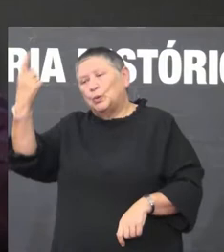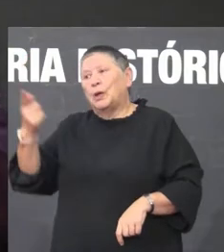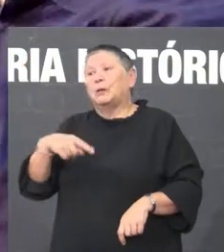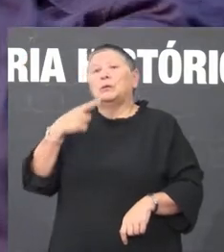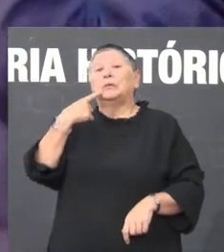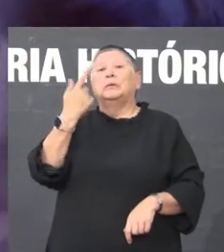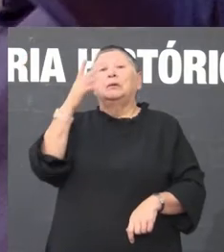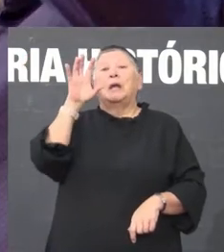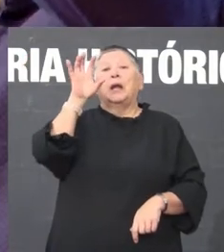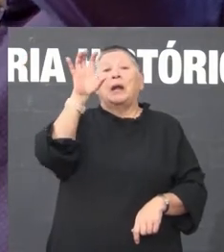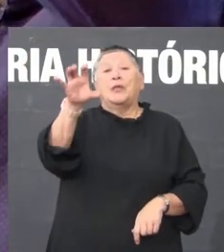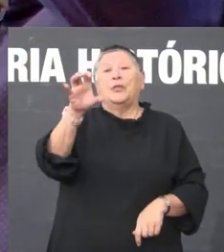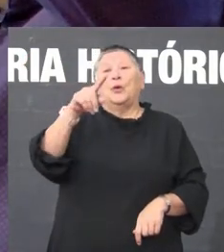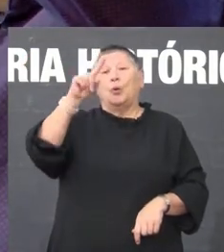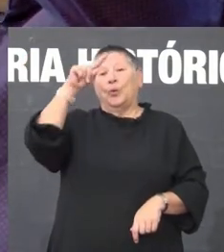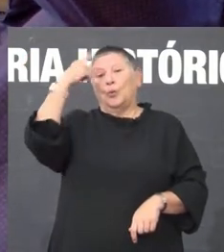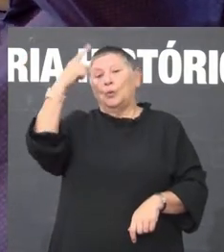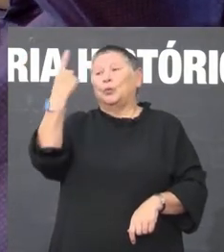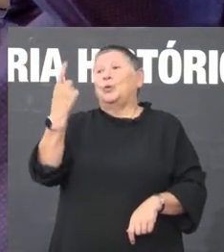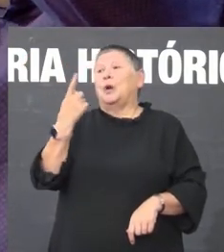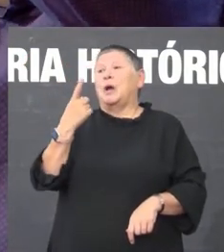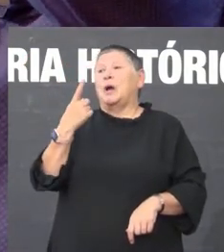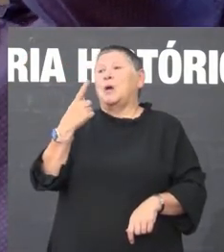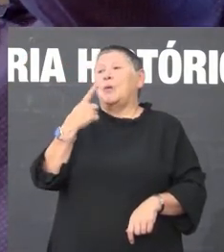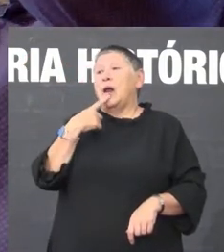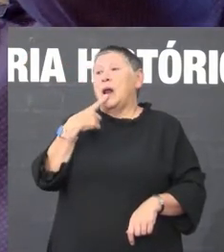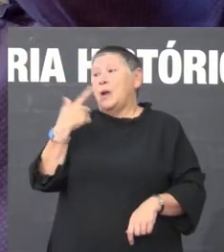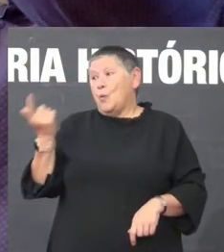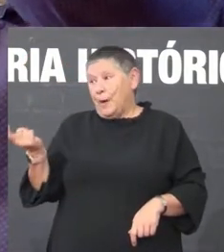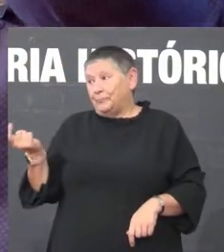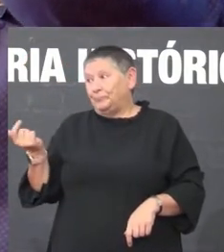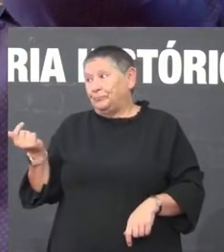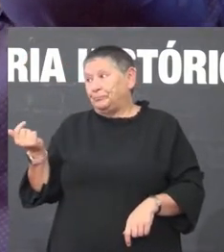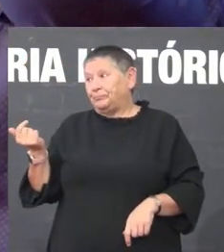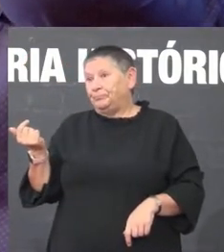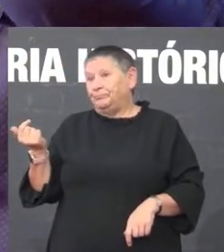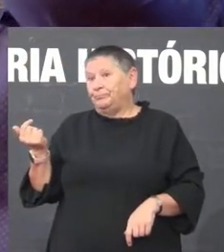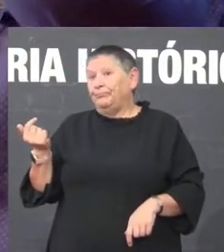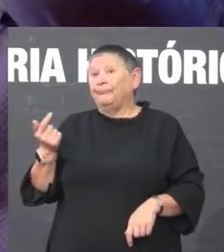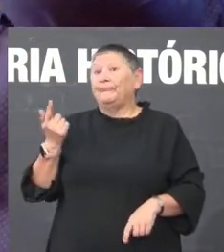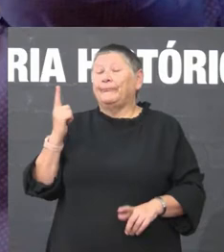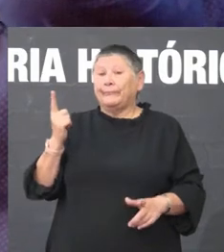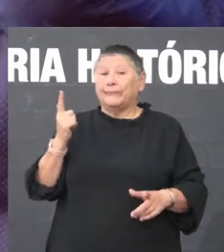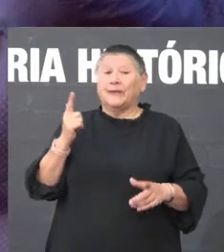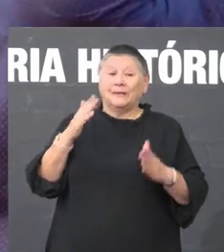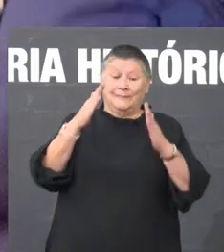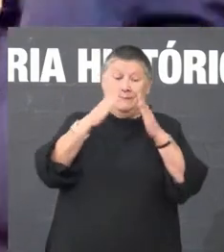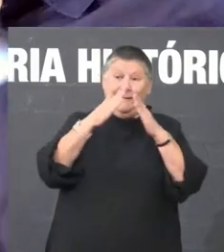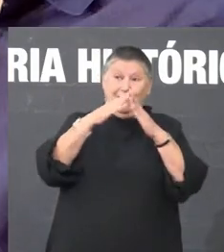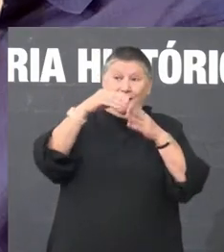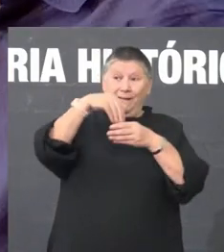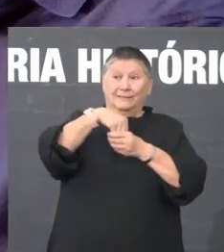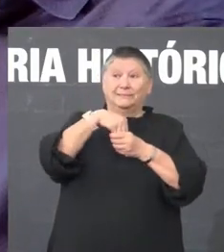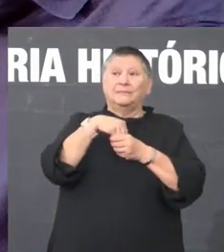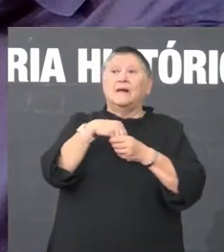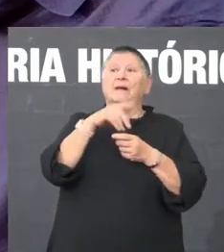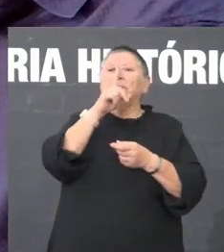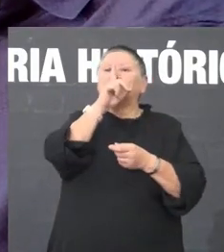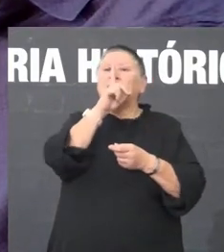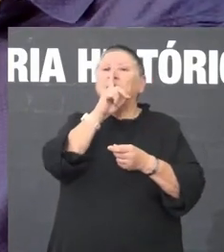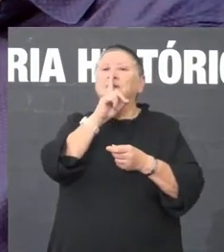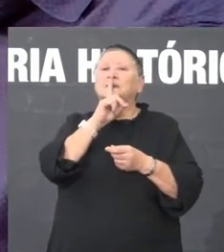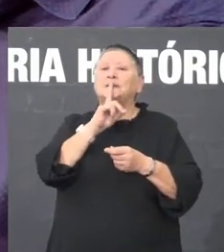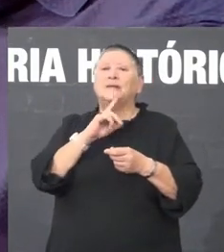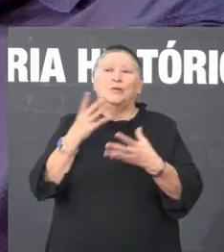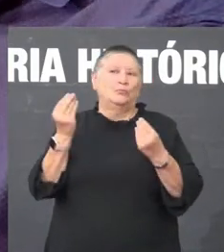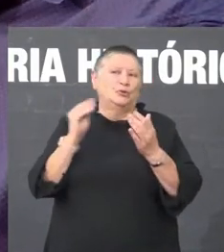una cultura, de una lengua, etc., ¿no? Bueno, desde luego en casa lo que había es silencio muchas